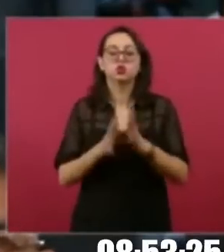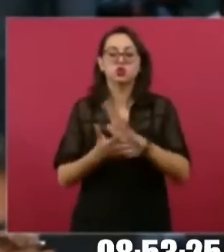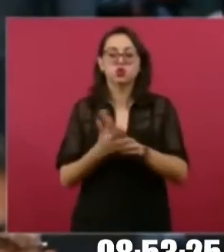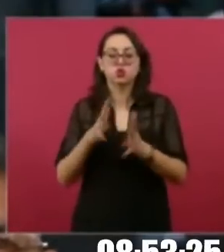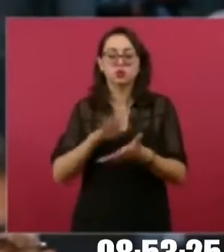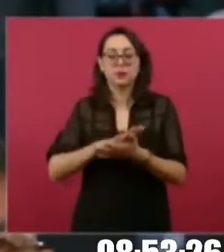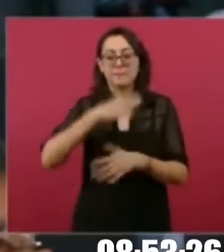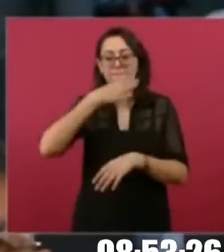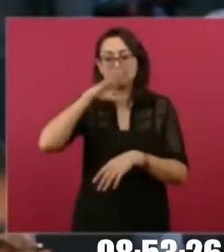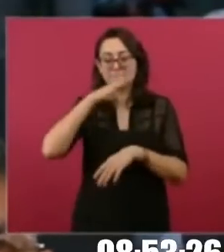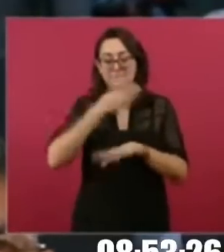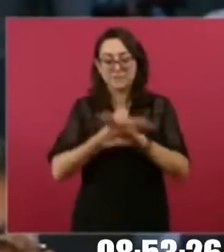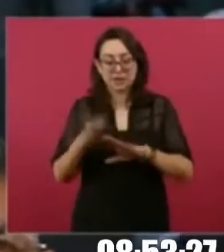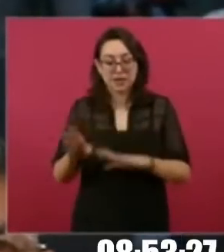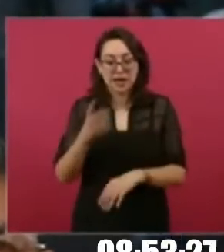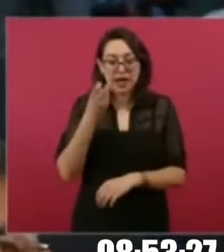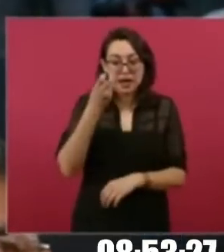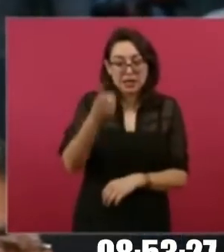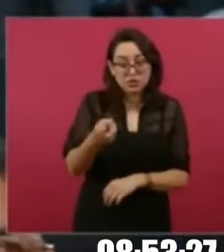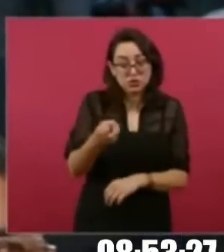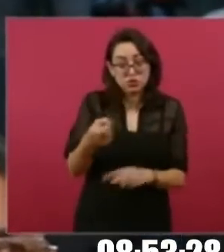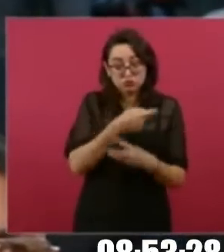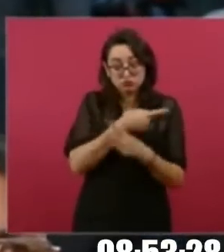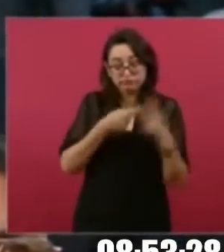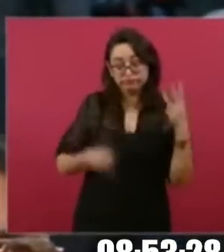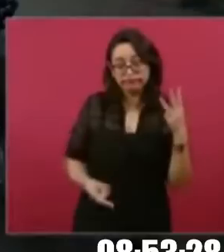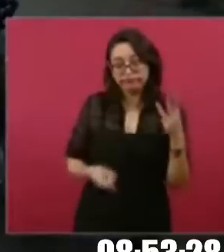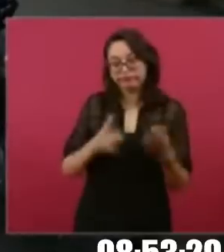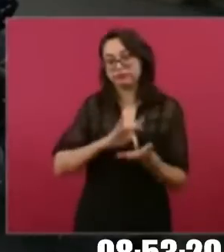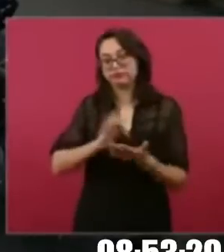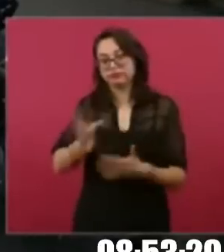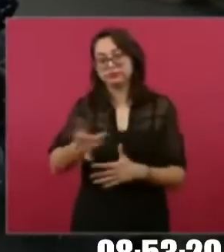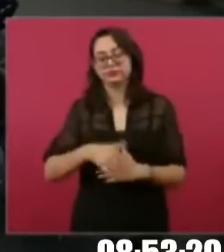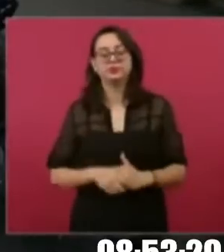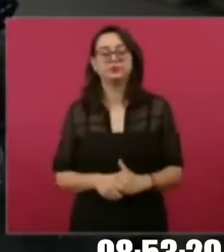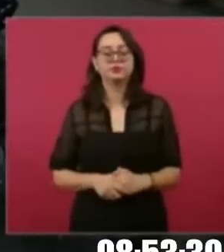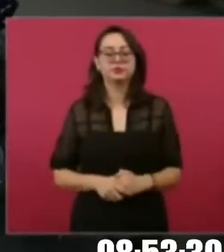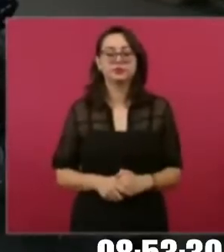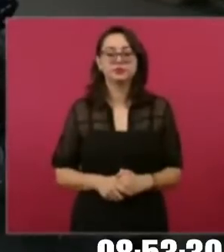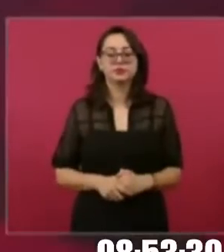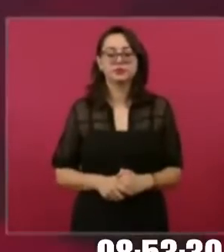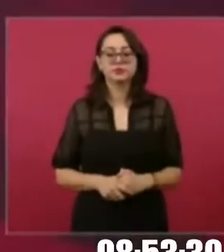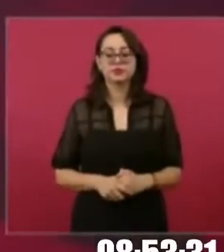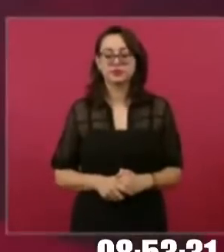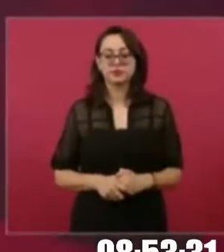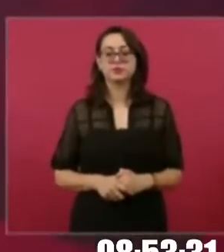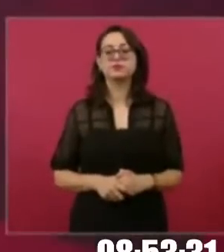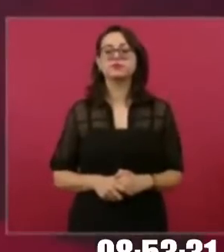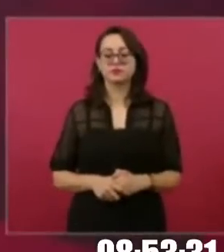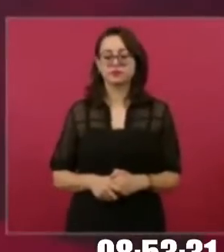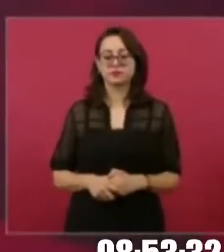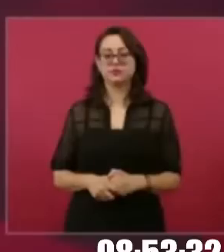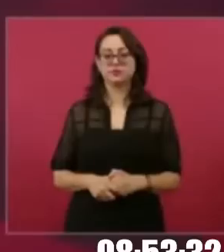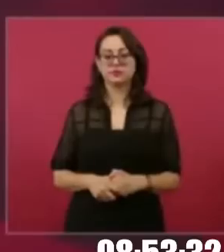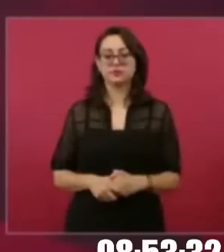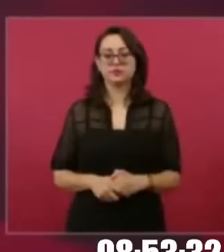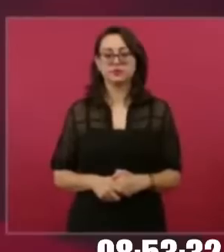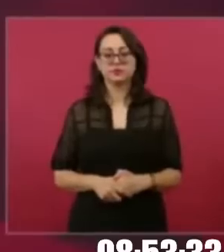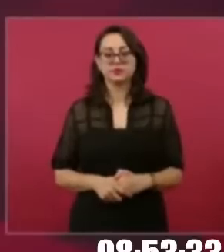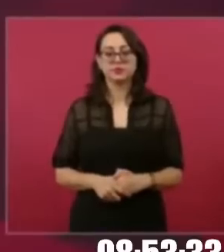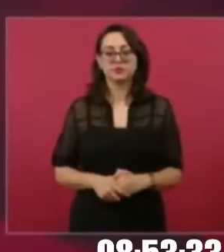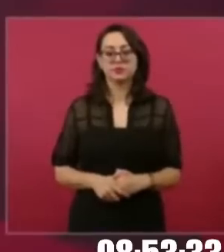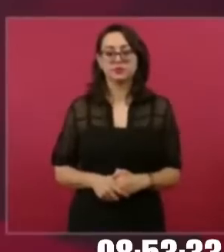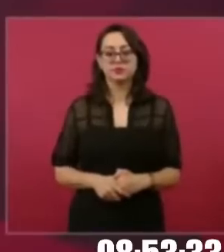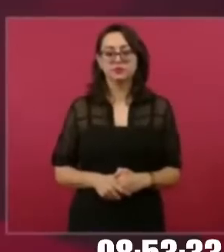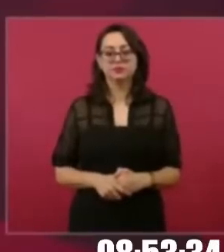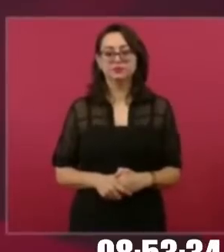maíz blanco es consultar rápidamente esos tres temas presidente Muchas gracias Sí bueno como tú lo mencionas yo no